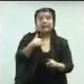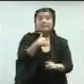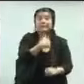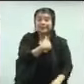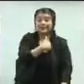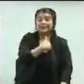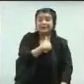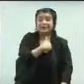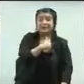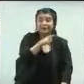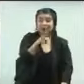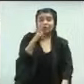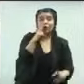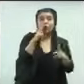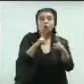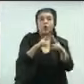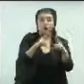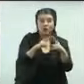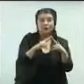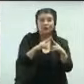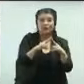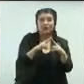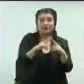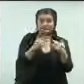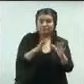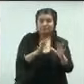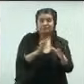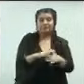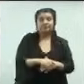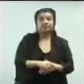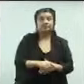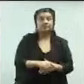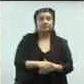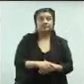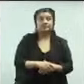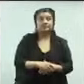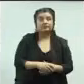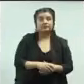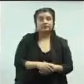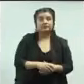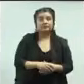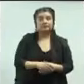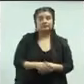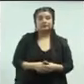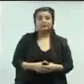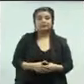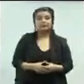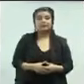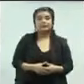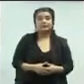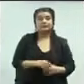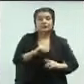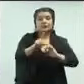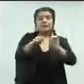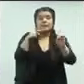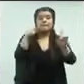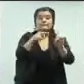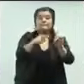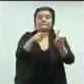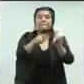Como el que viene, diga. Como el que me va, como el que sigue después de mí, diga. Dile. Sí. Es la ruta